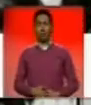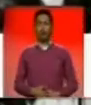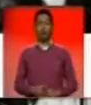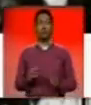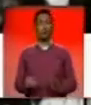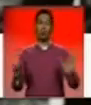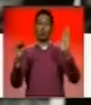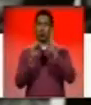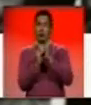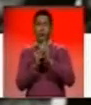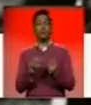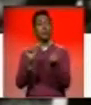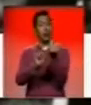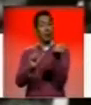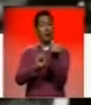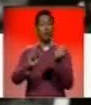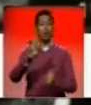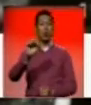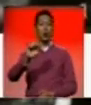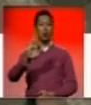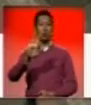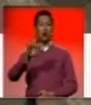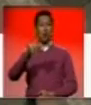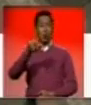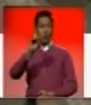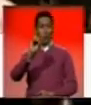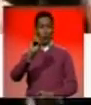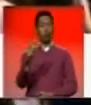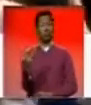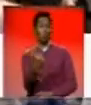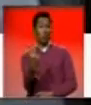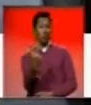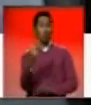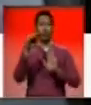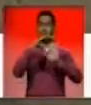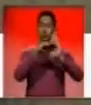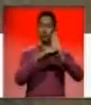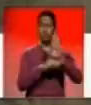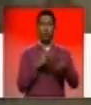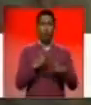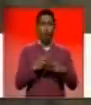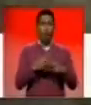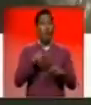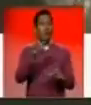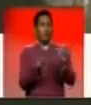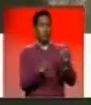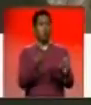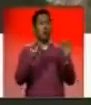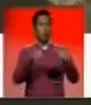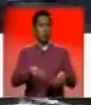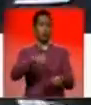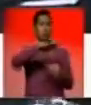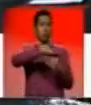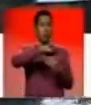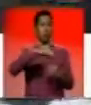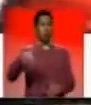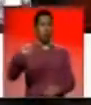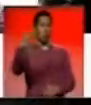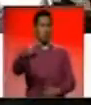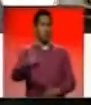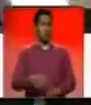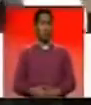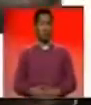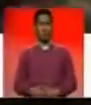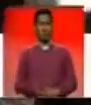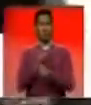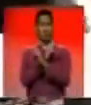debate. Se trata de los desaparecidos hermanos Restrepo. Ambos constan en la lista de personas habilitadas para votar en las próximas elecciones. Un